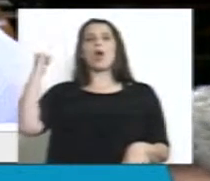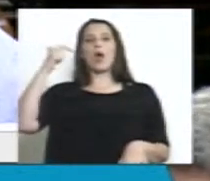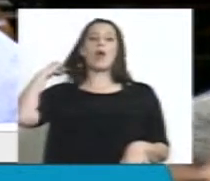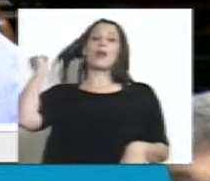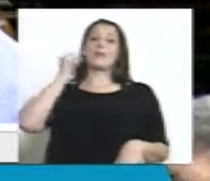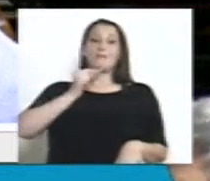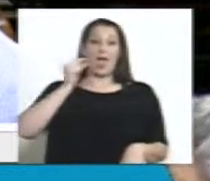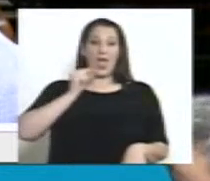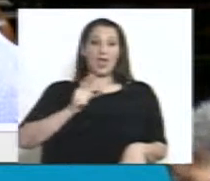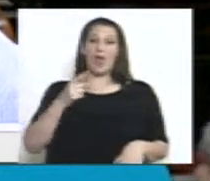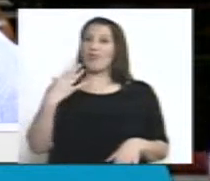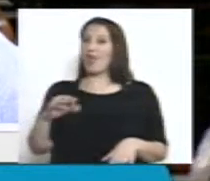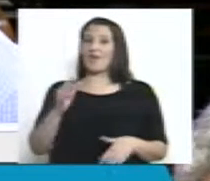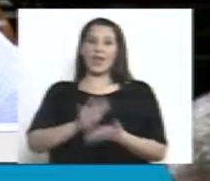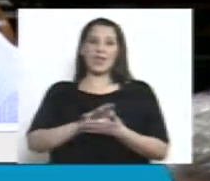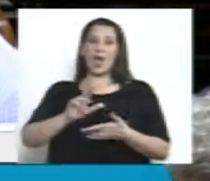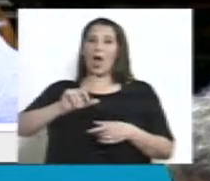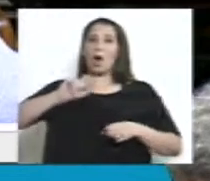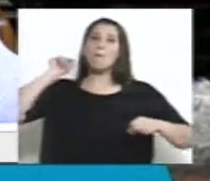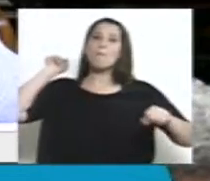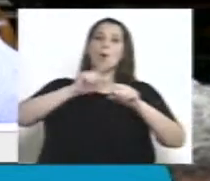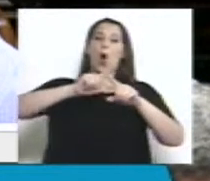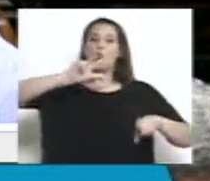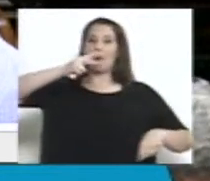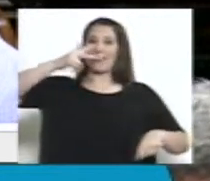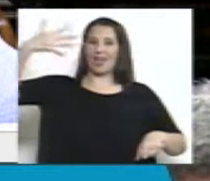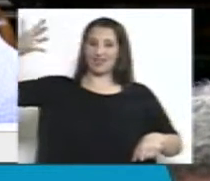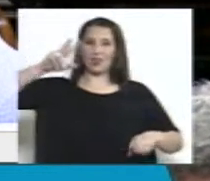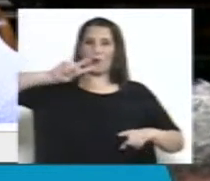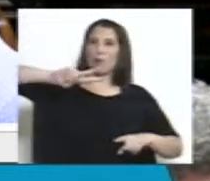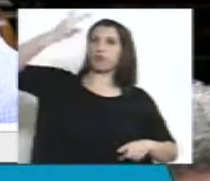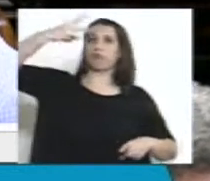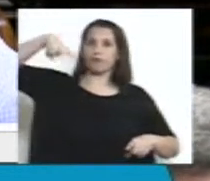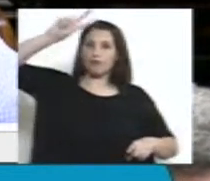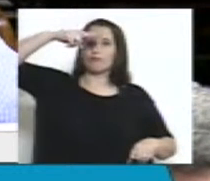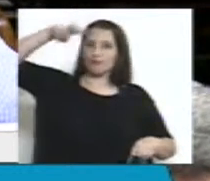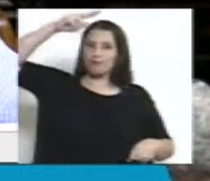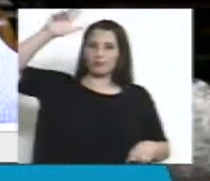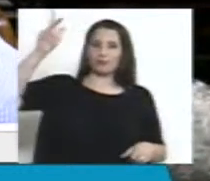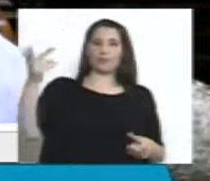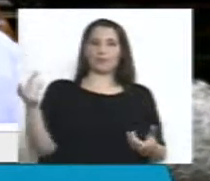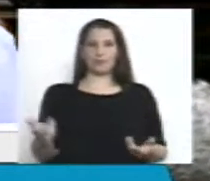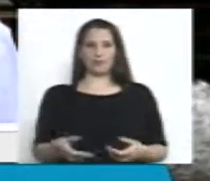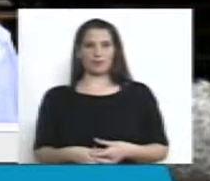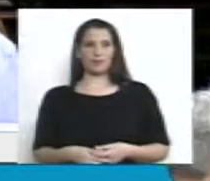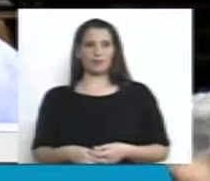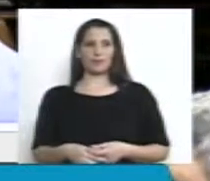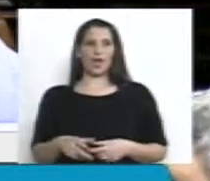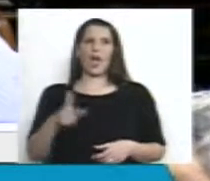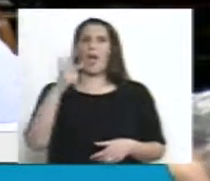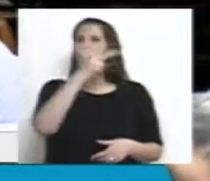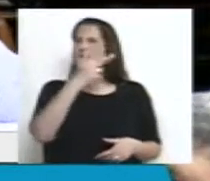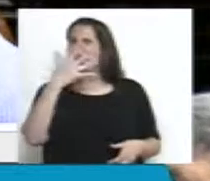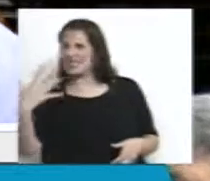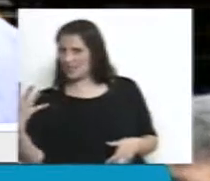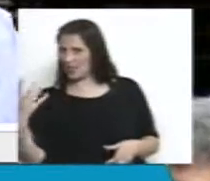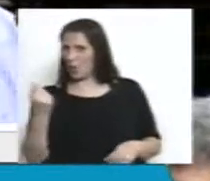Menem, tendría que multiplicar por 35 las transferencias fijas de las escuelas secundarias. Por